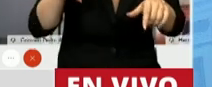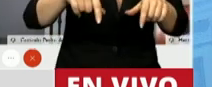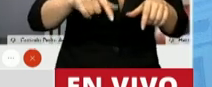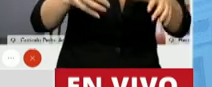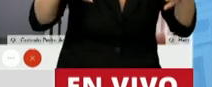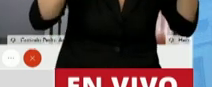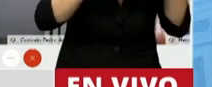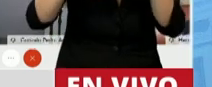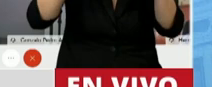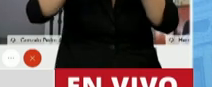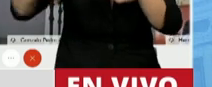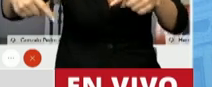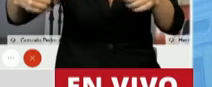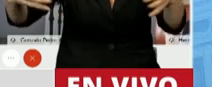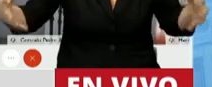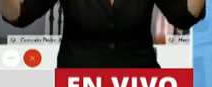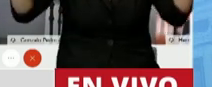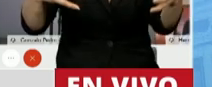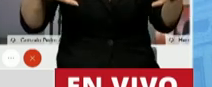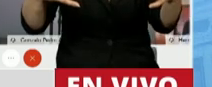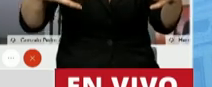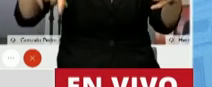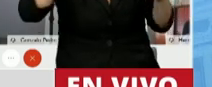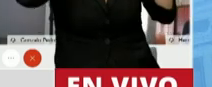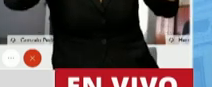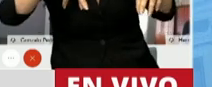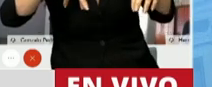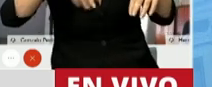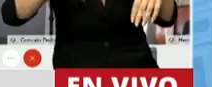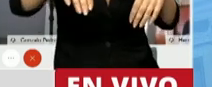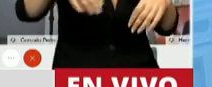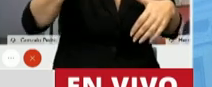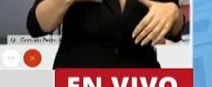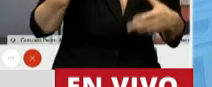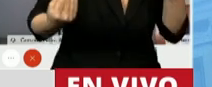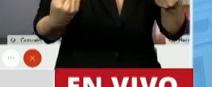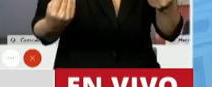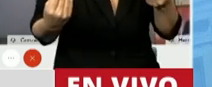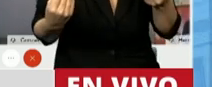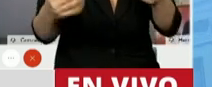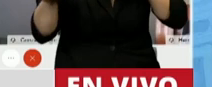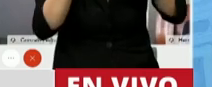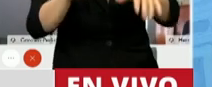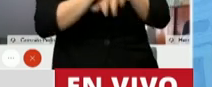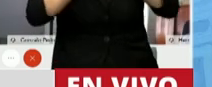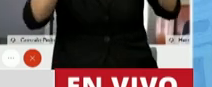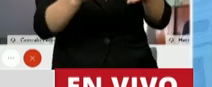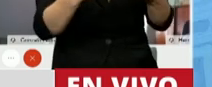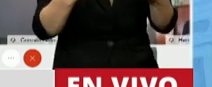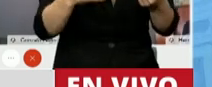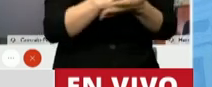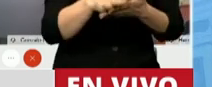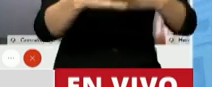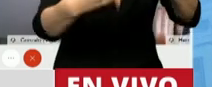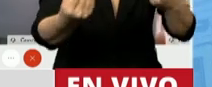y opositores pensando cuál es la Argentina que viene, cómo salimos de esta pandemia,